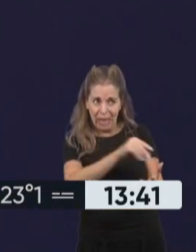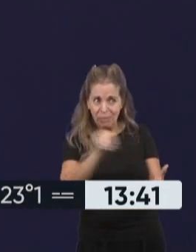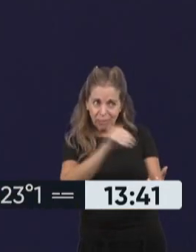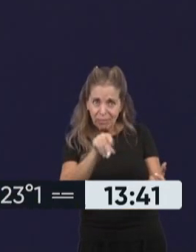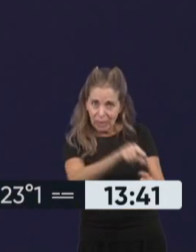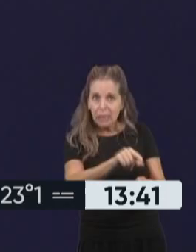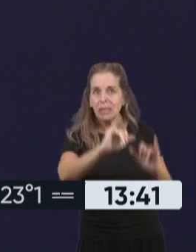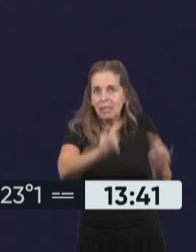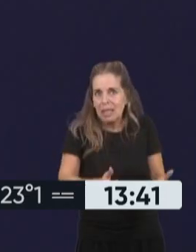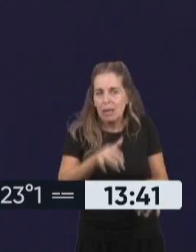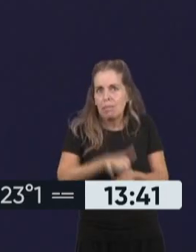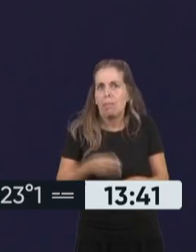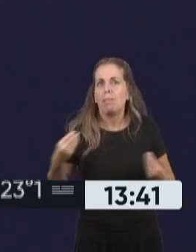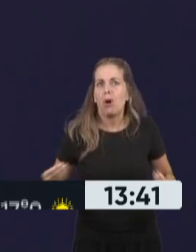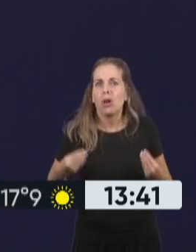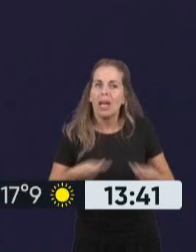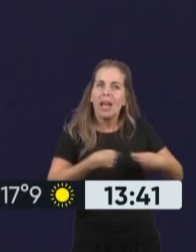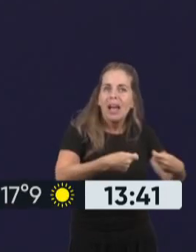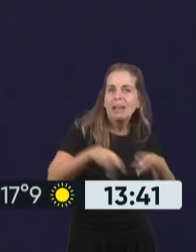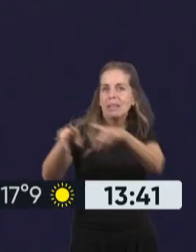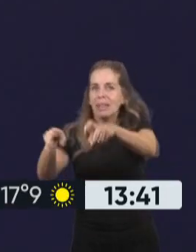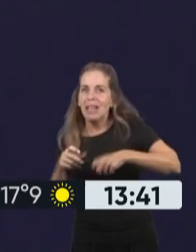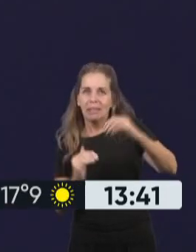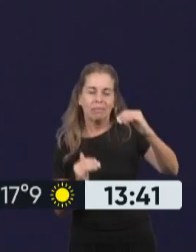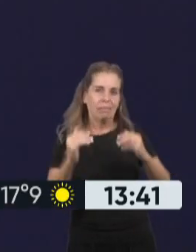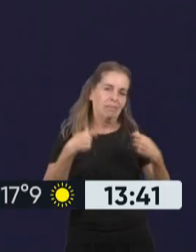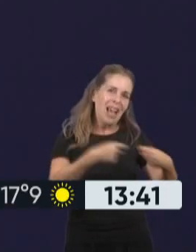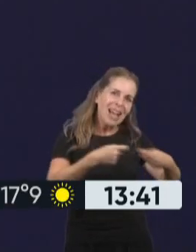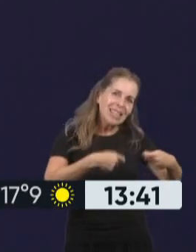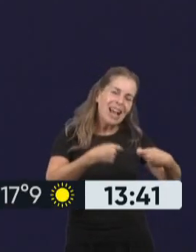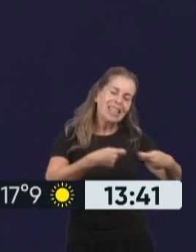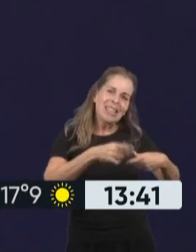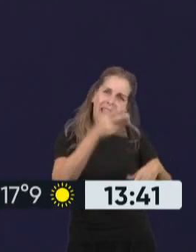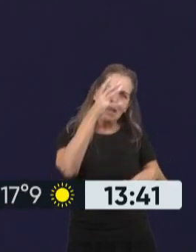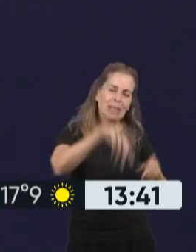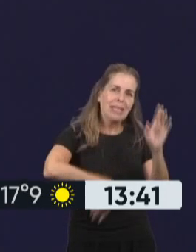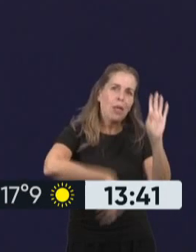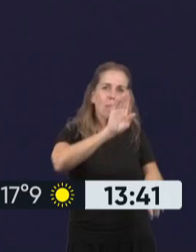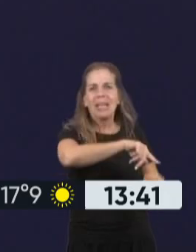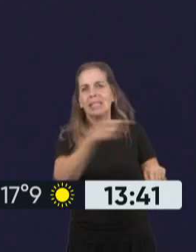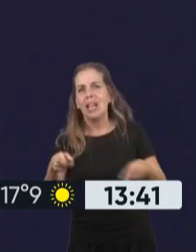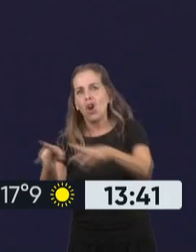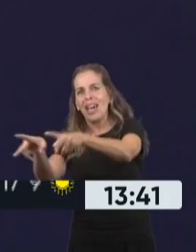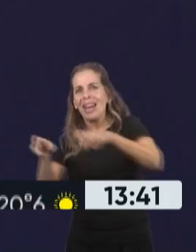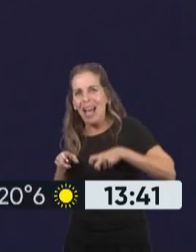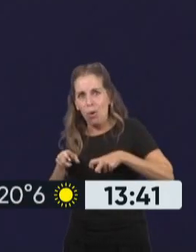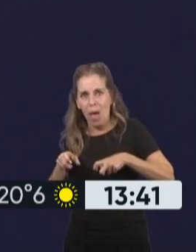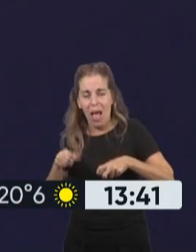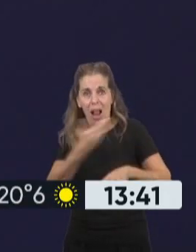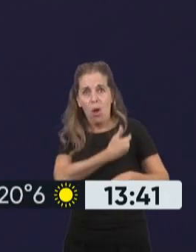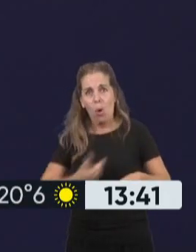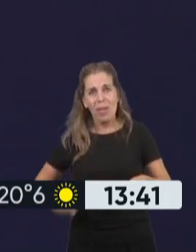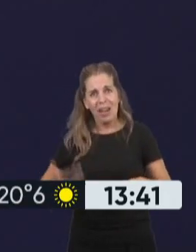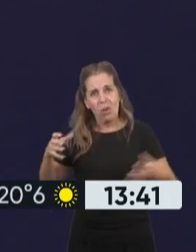déficit fiscal y al descalabro enorme que había hecho el gobierno